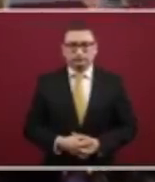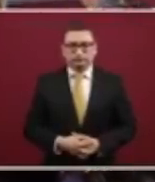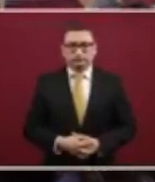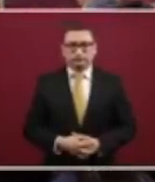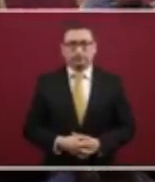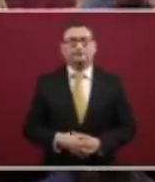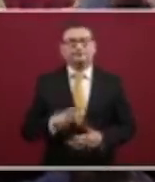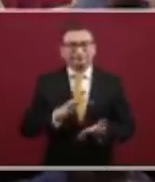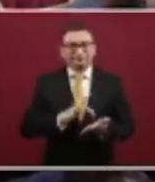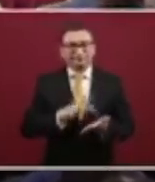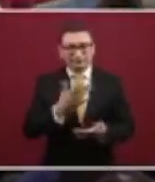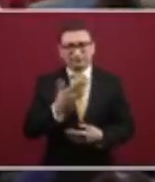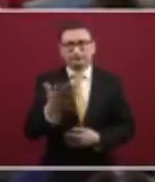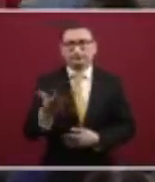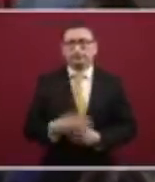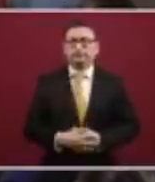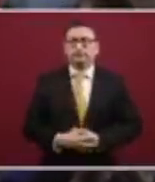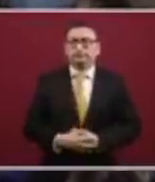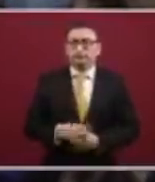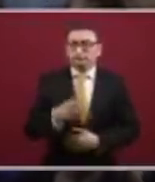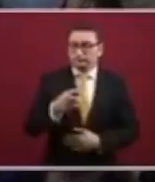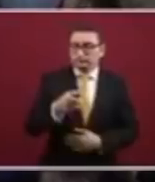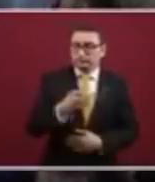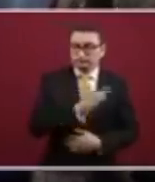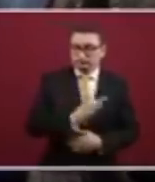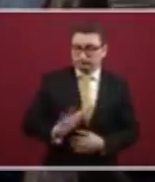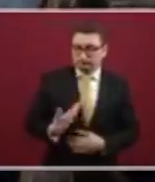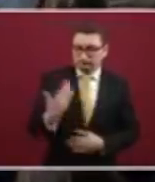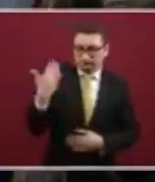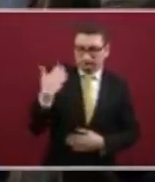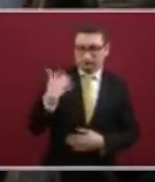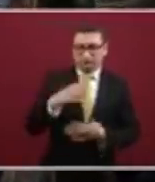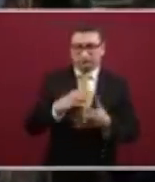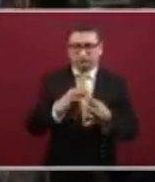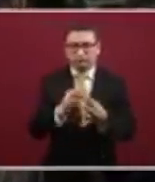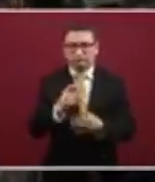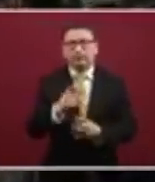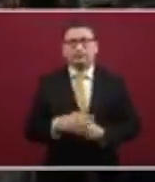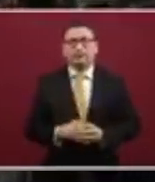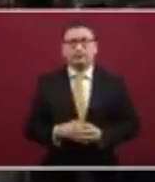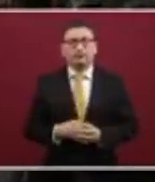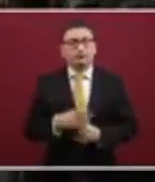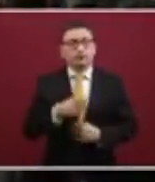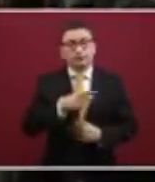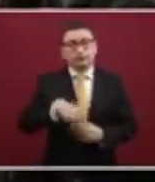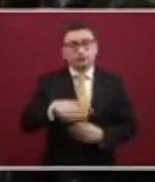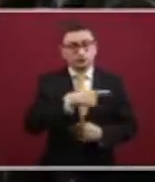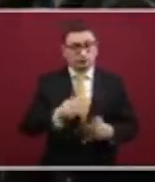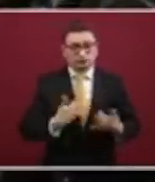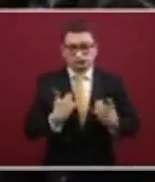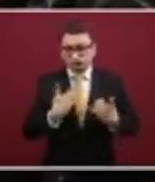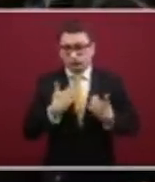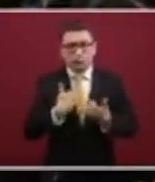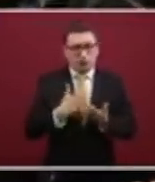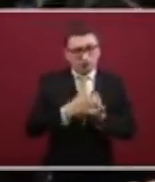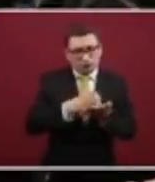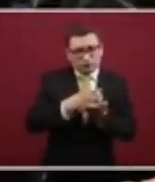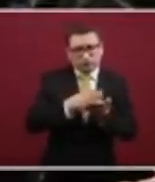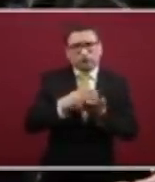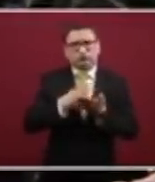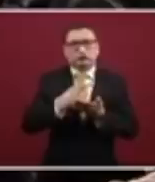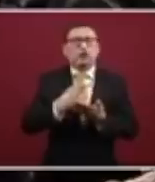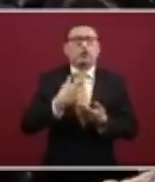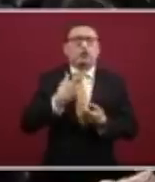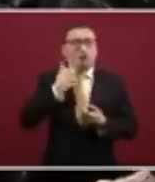Gracias, buenos días. Acaba de decir usted, presidente, que debe de haber para la curación y la prevención de las adicciones centros de